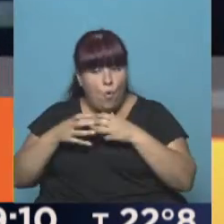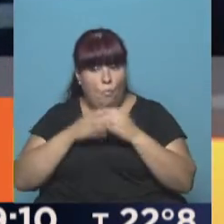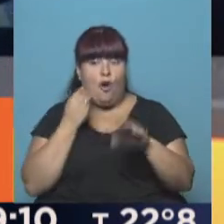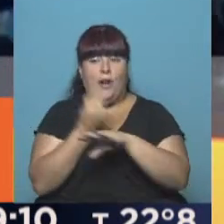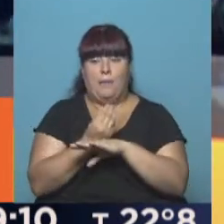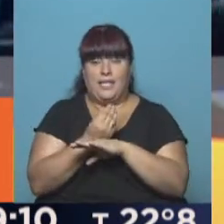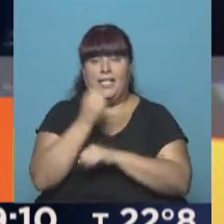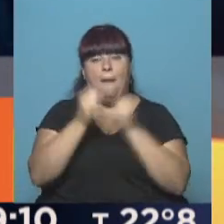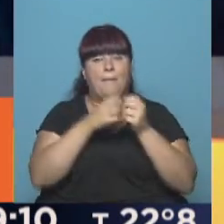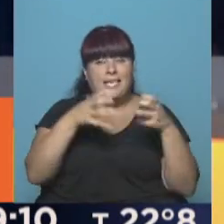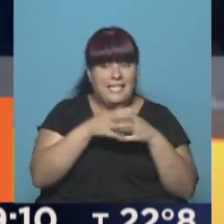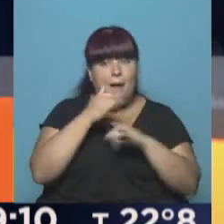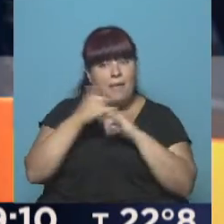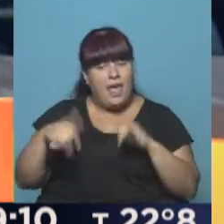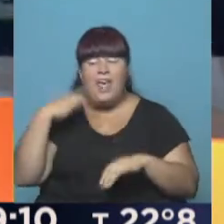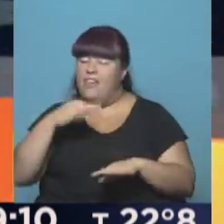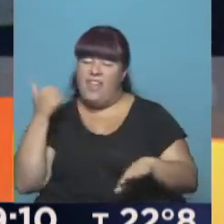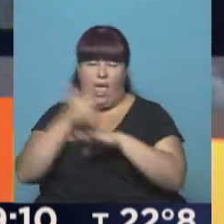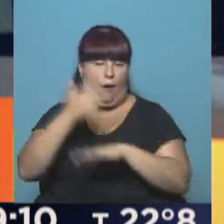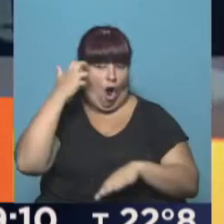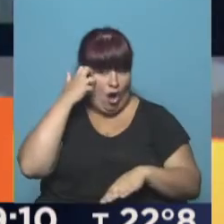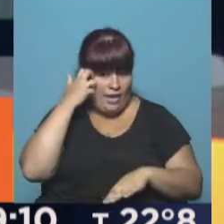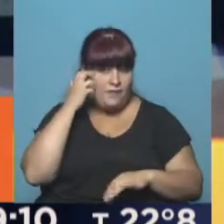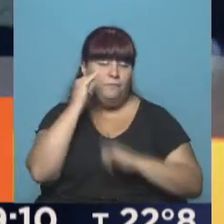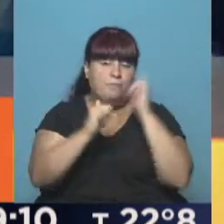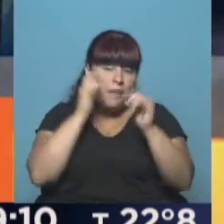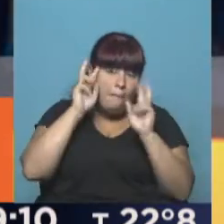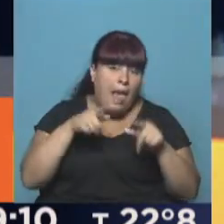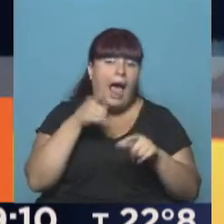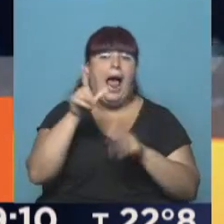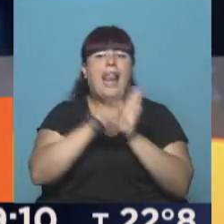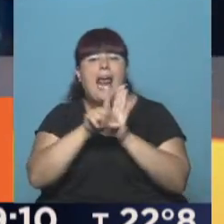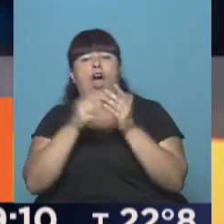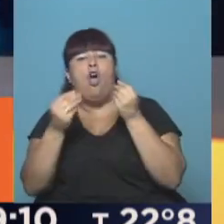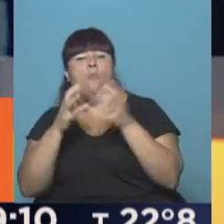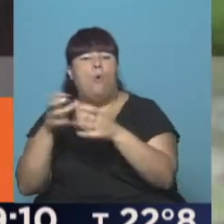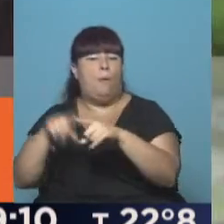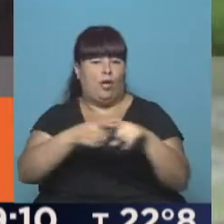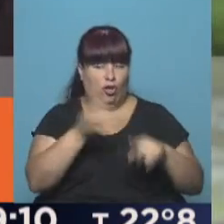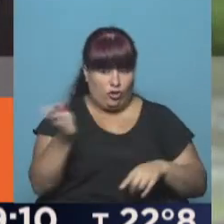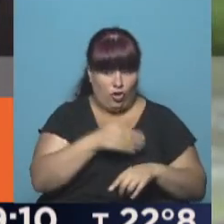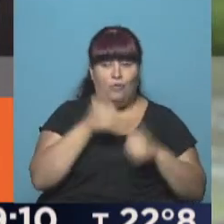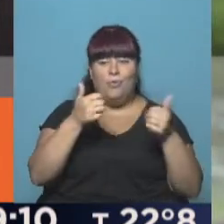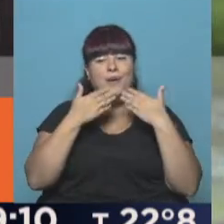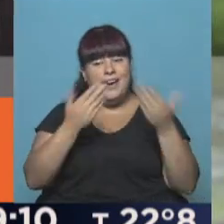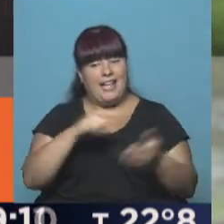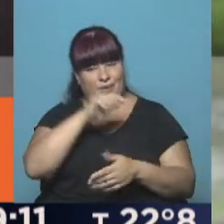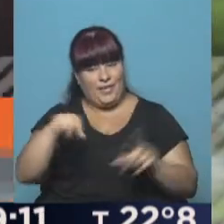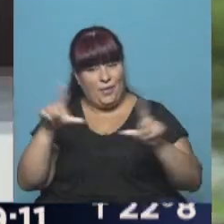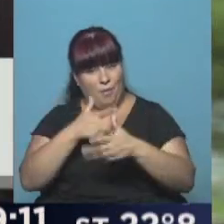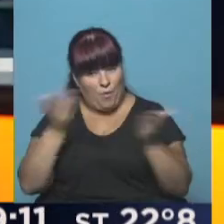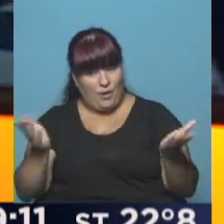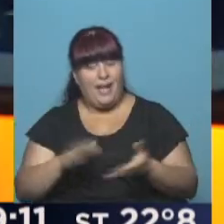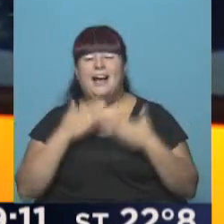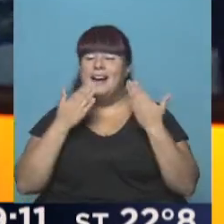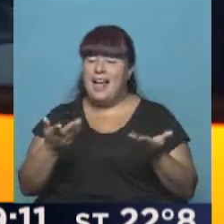representamos a las pequeñas y medianas empresas tenemos que estar en el congreso dando la idea a los legisladores de todos los partidos muy bien ariel gracias por estar en la televisión